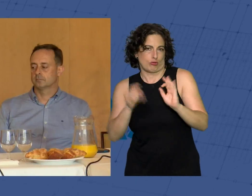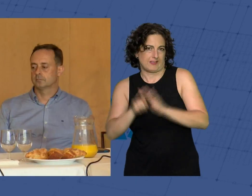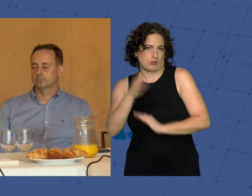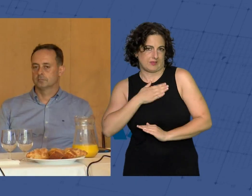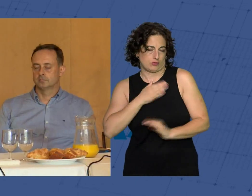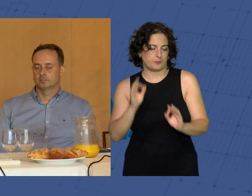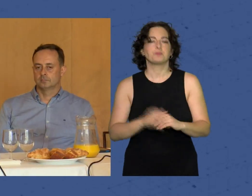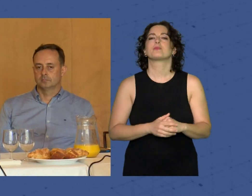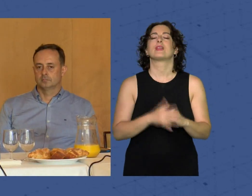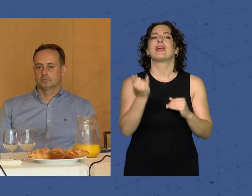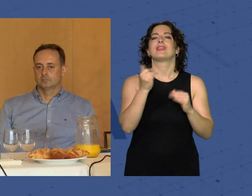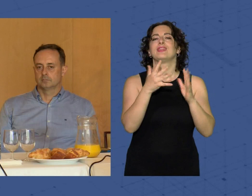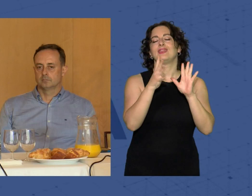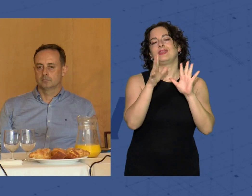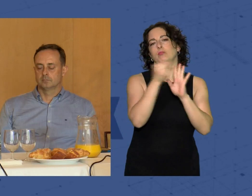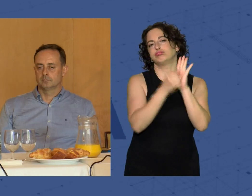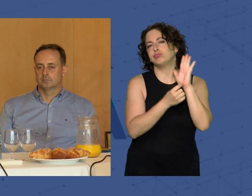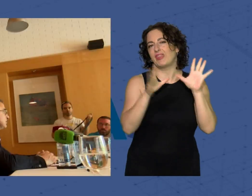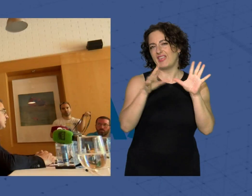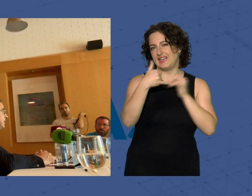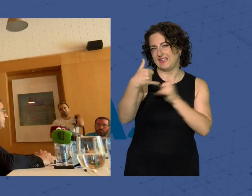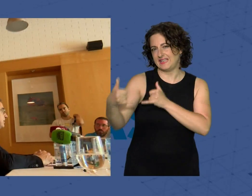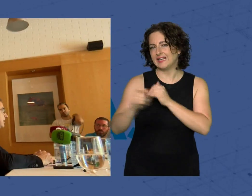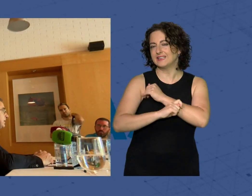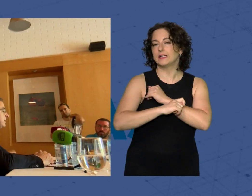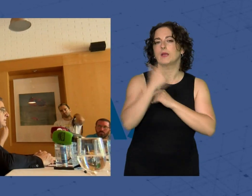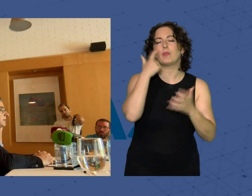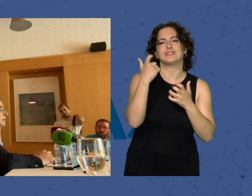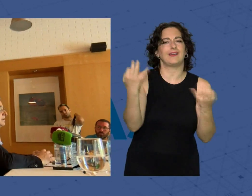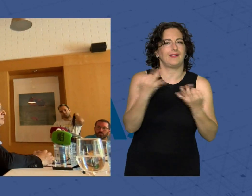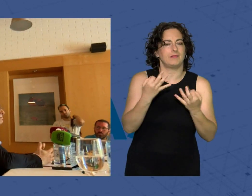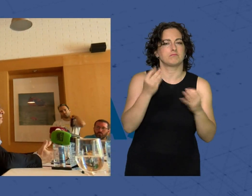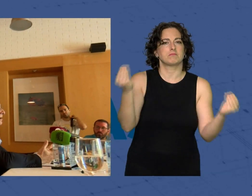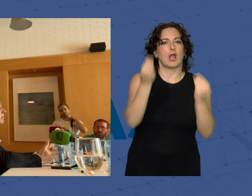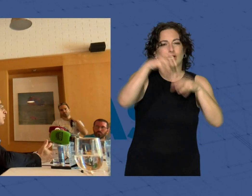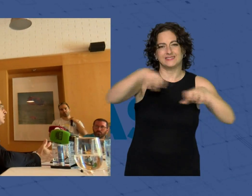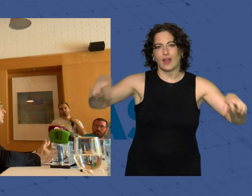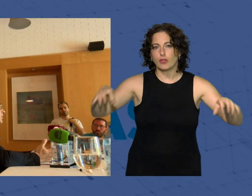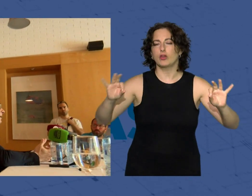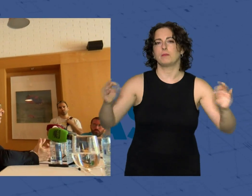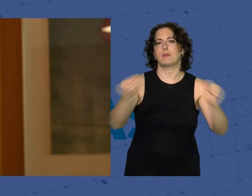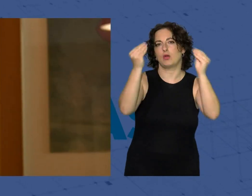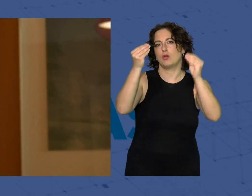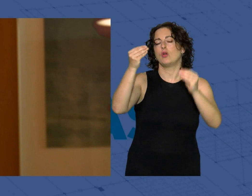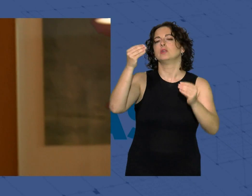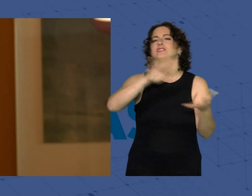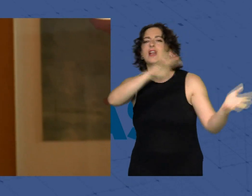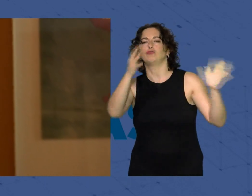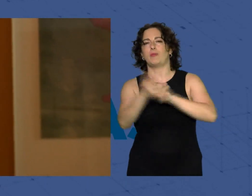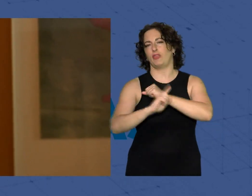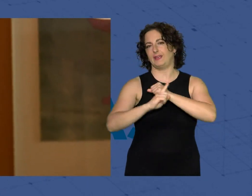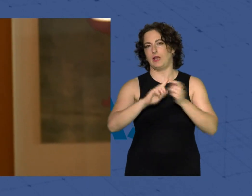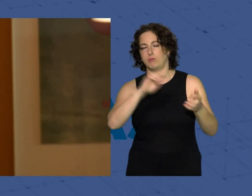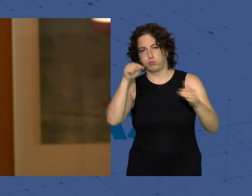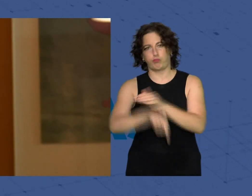Se basa en diez líneas estratégicas en las que destaca la intención de mejorar las instalaciones con una profunda transformación digital,